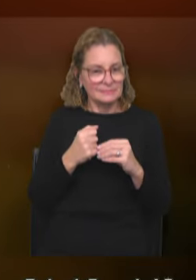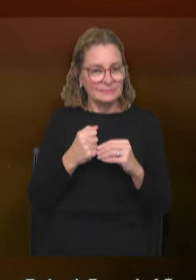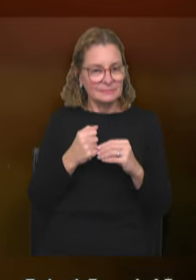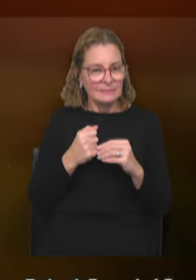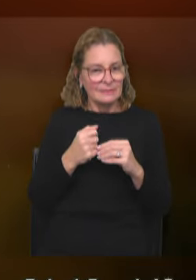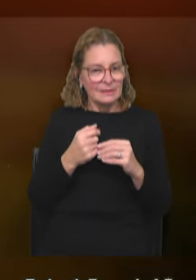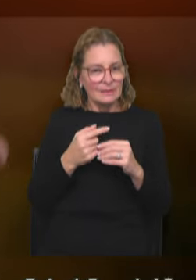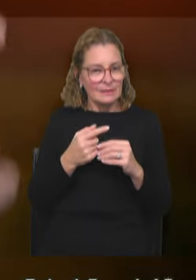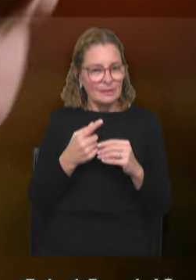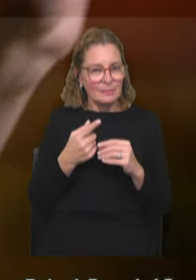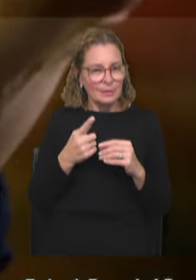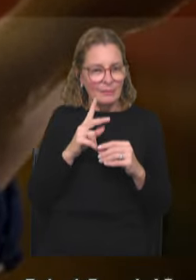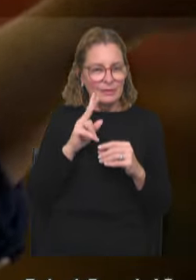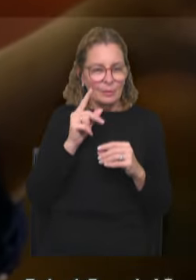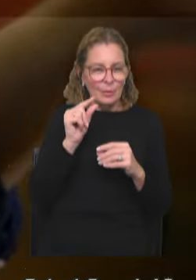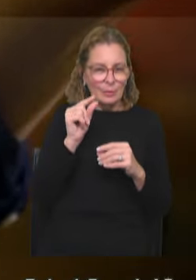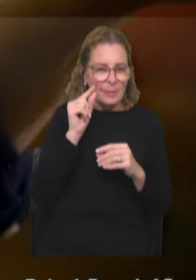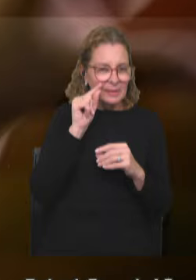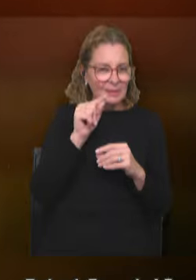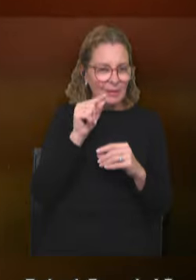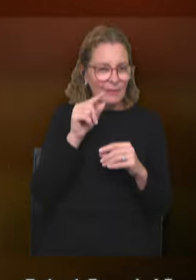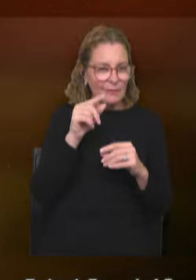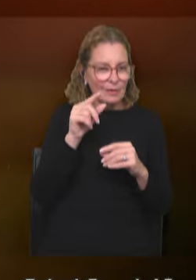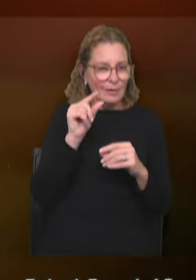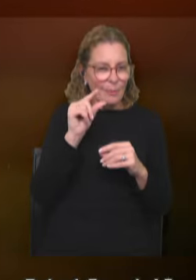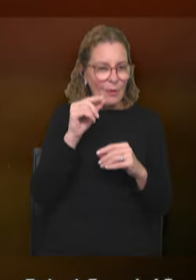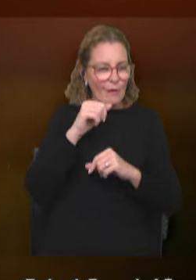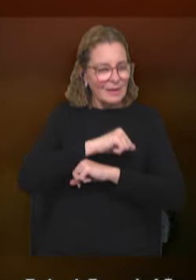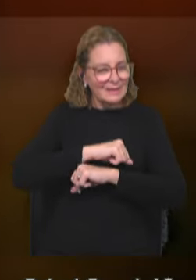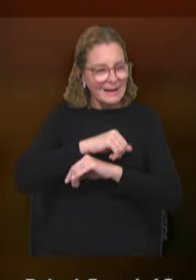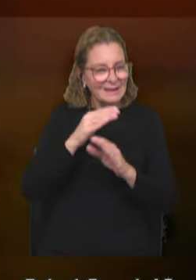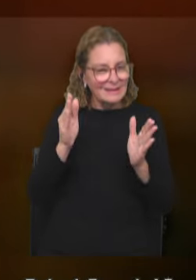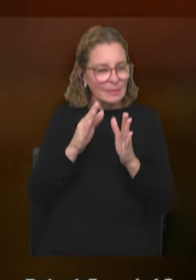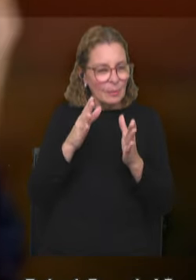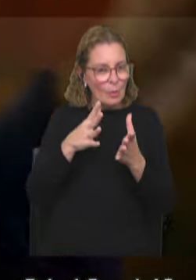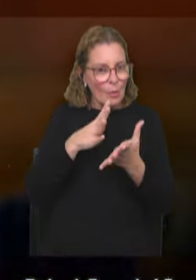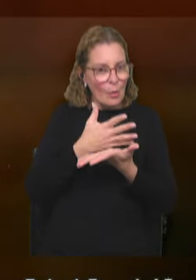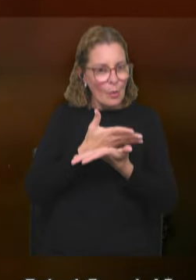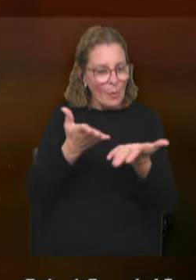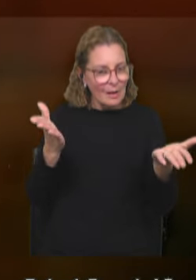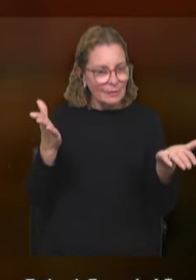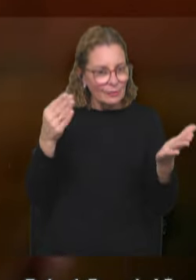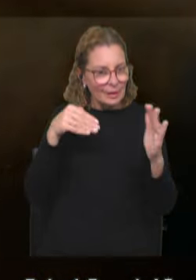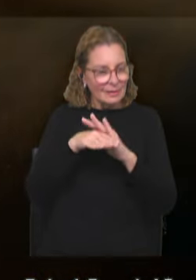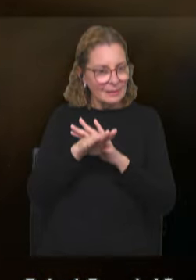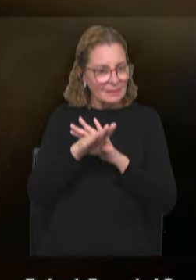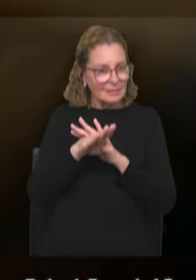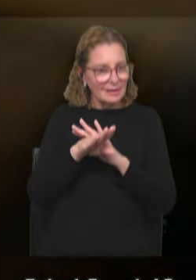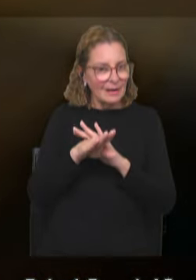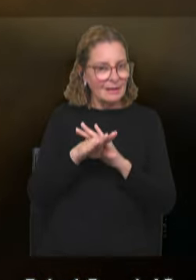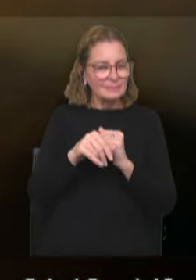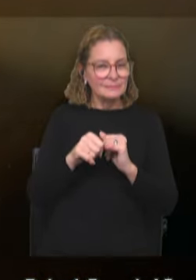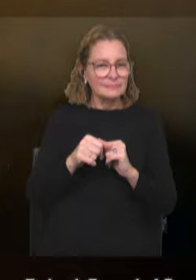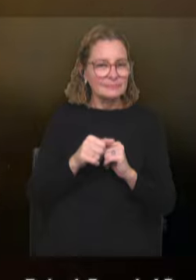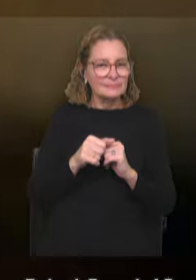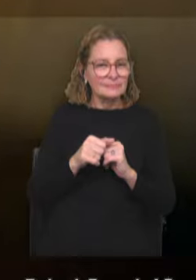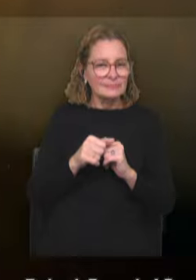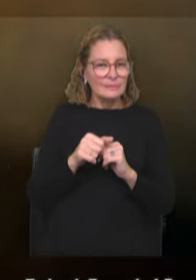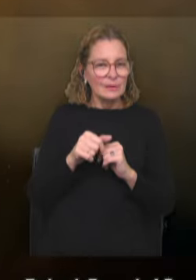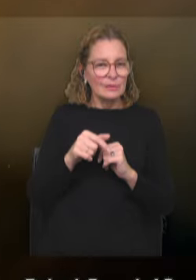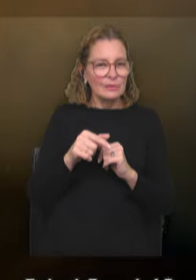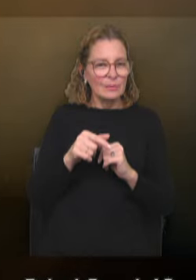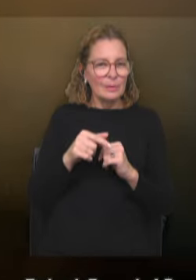las dimensiones, uno no es una pequeña ventanita como los gauchitos, este es un gran espacio donde entra a nuestro campo. Nosotros preferimos